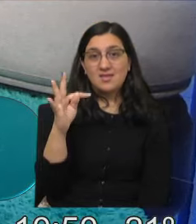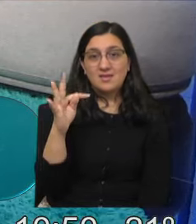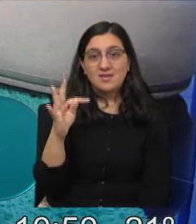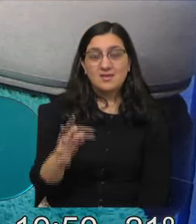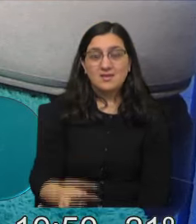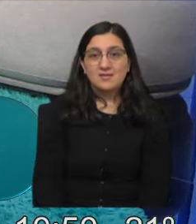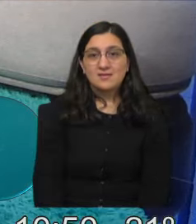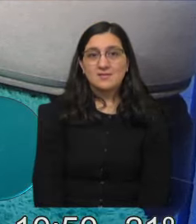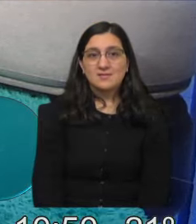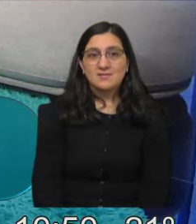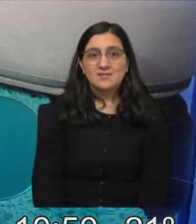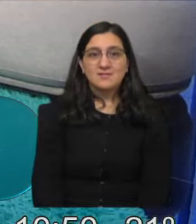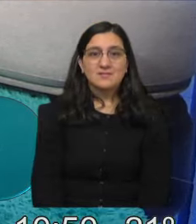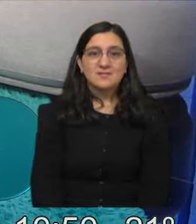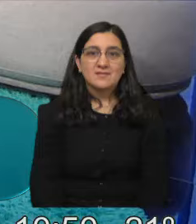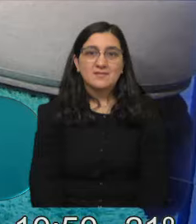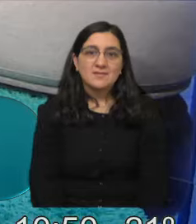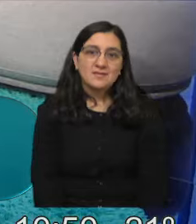BTB, no. No, BTB no.